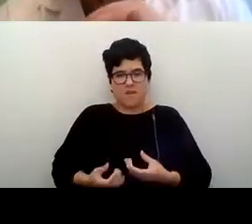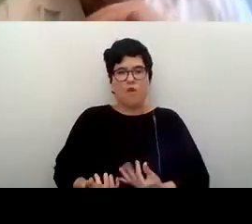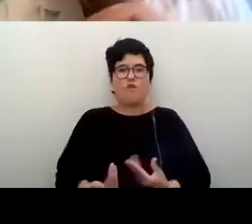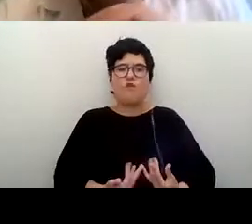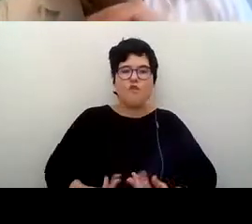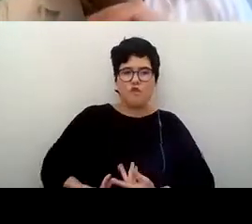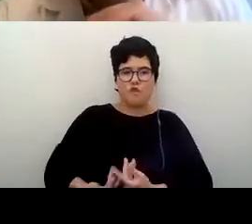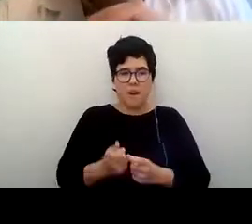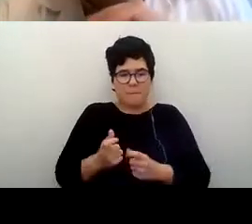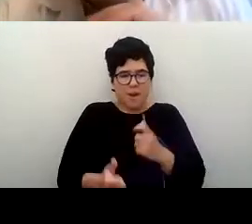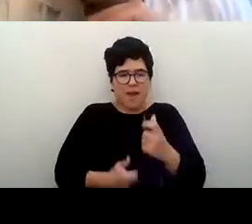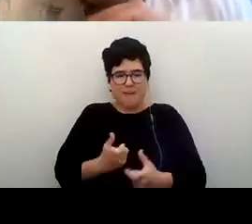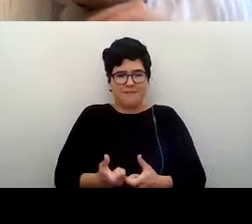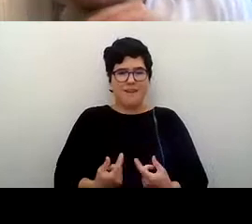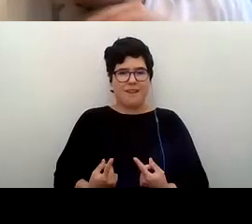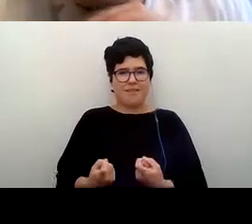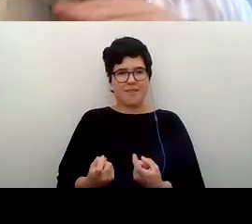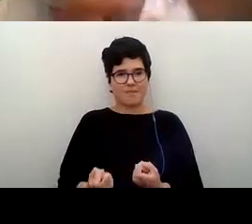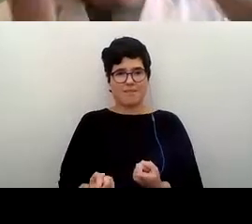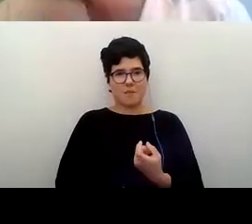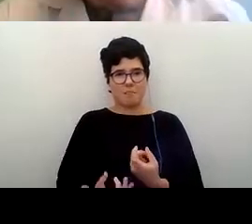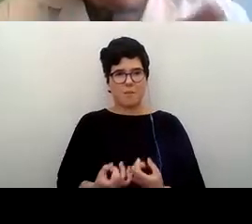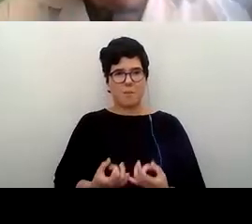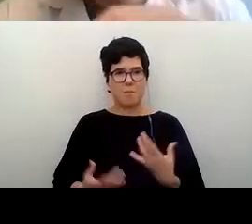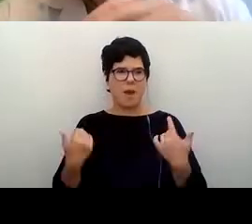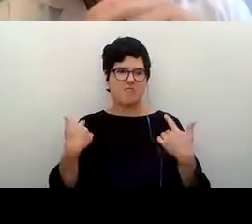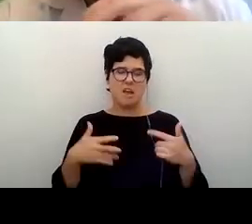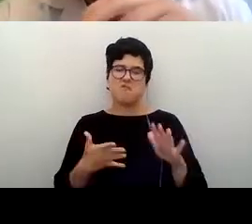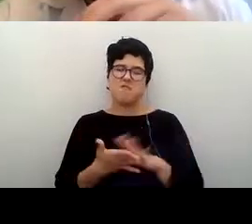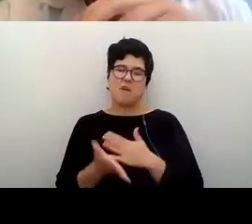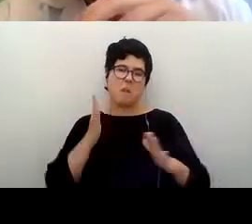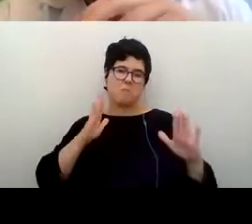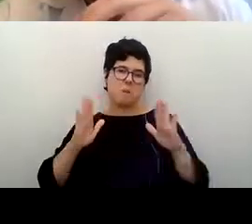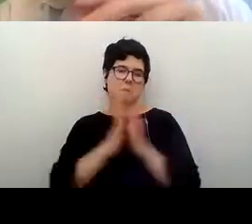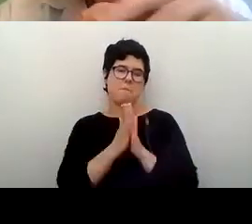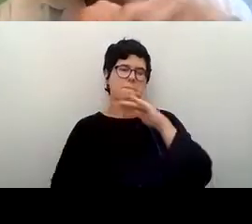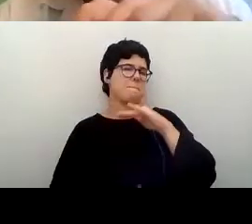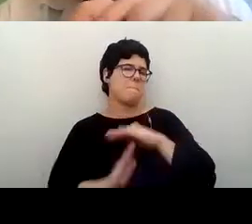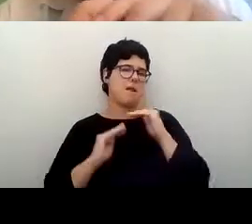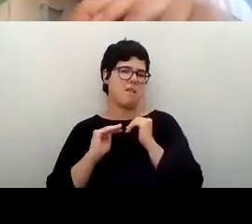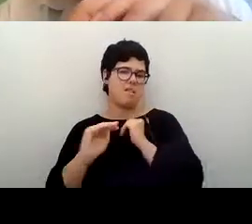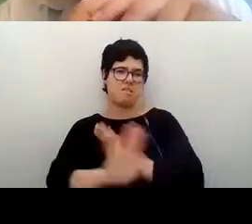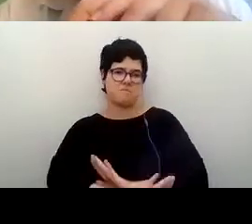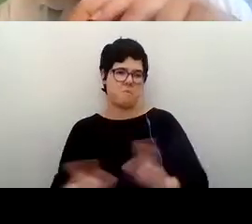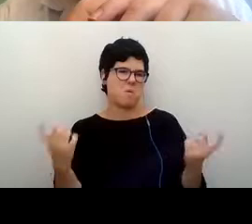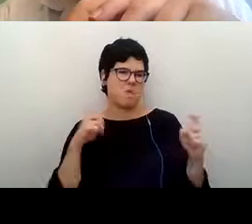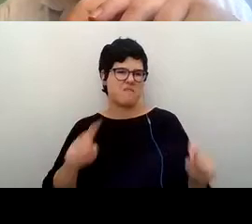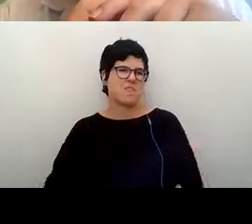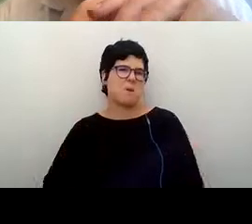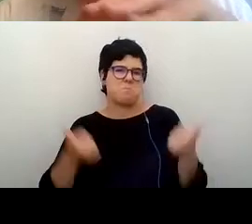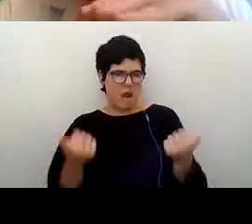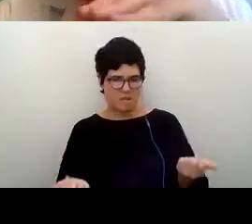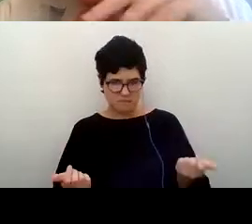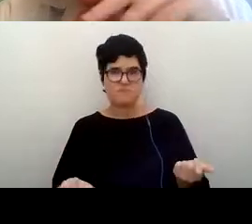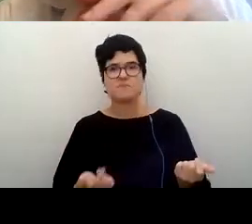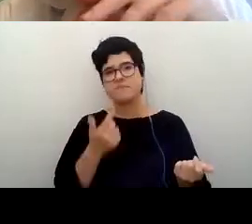bacterias que necesitabas, yo creo que ya es suficiente, que podemos estar una temporada sin tomar ese Pro12.